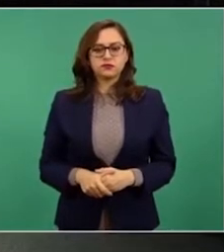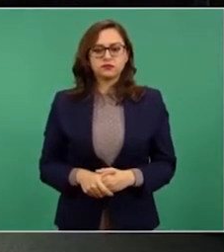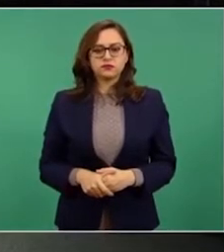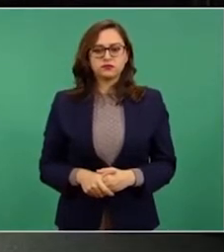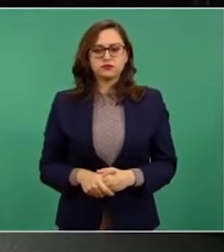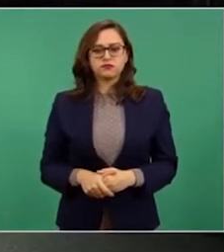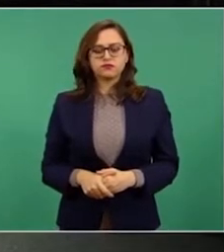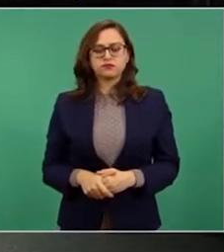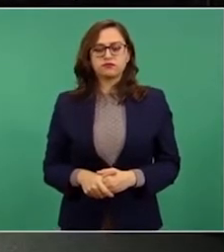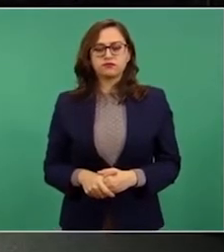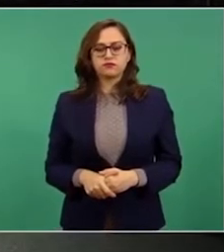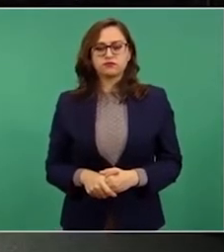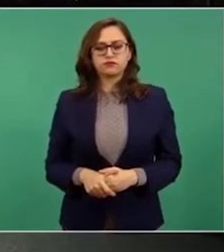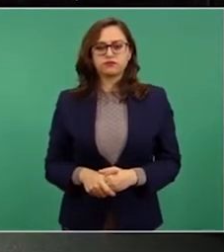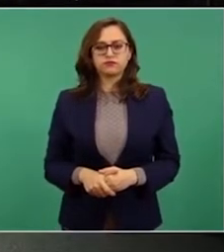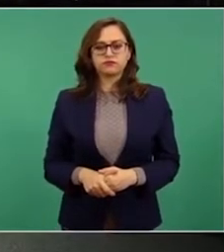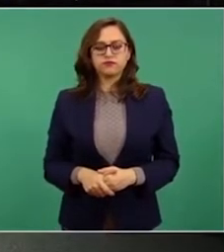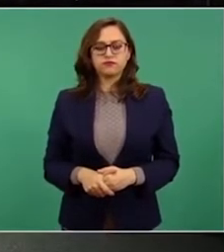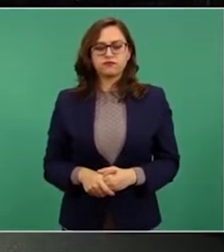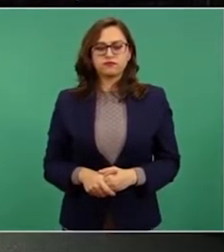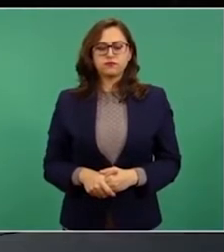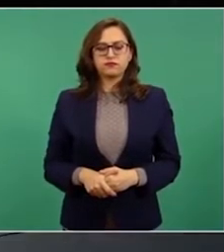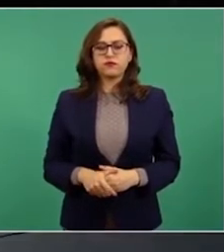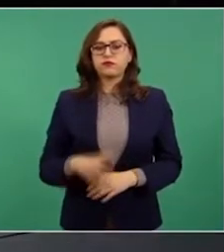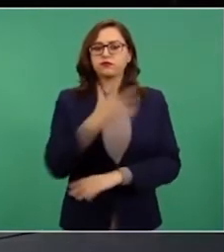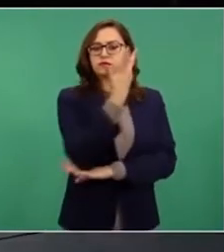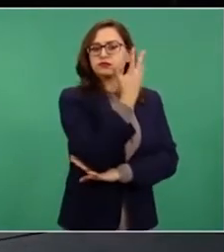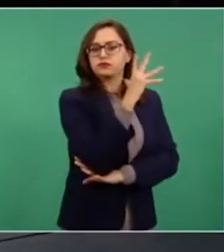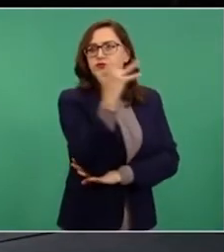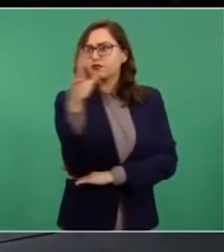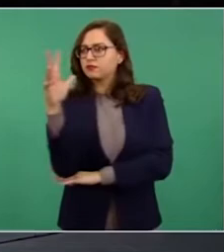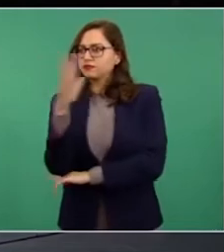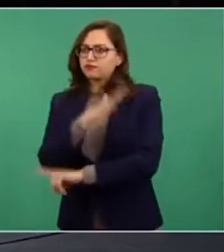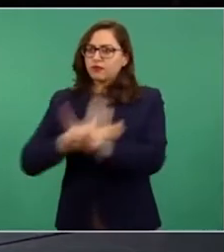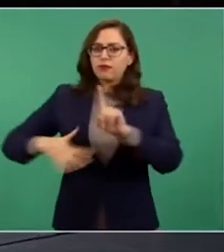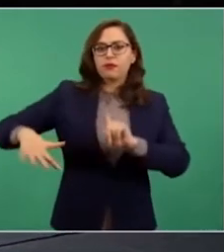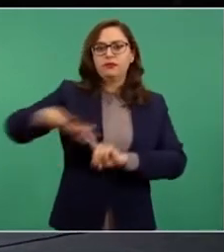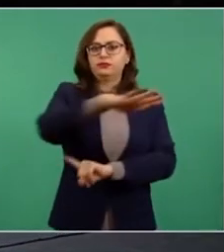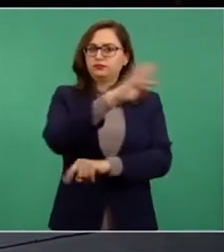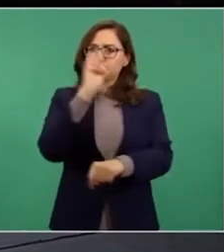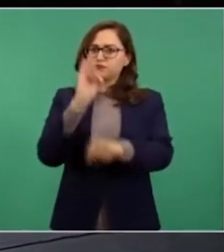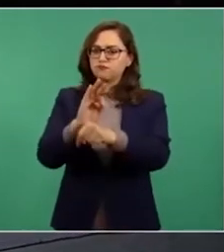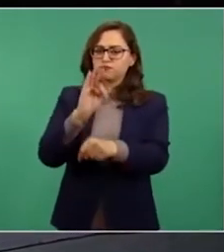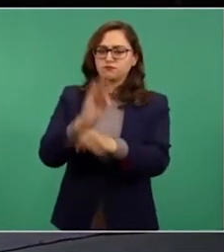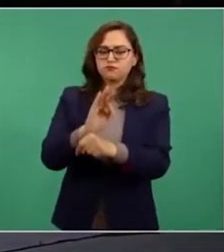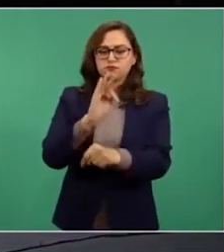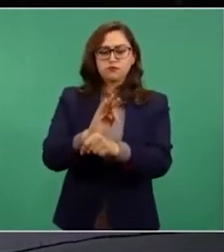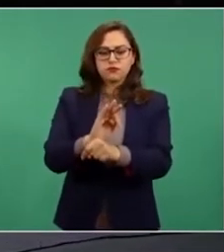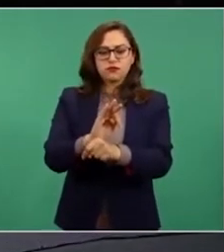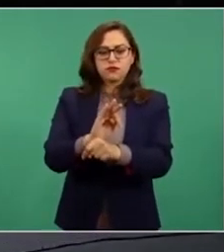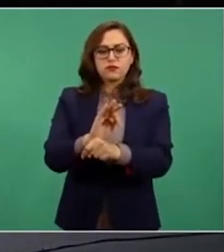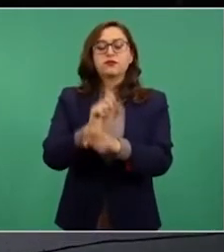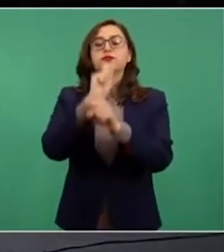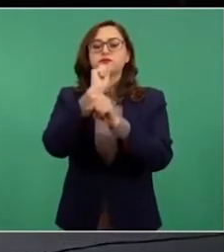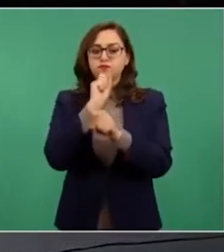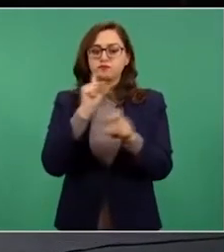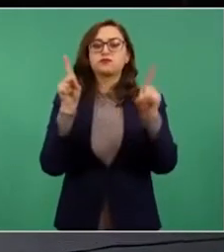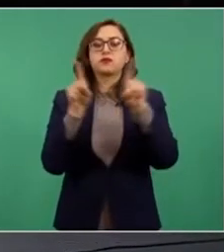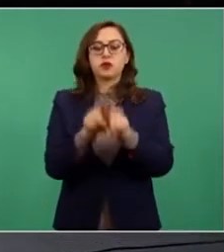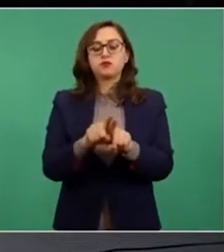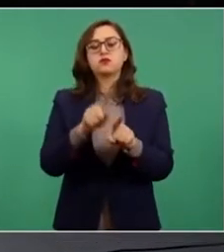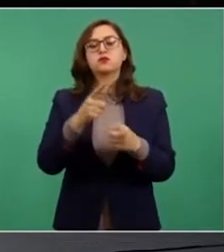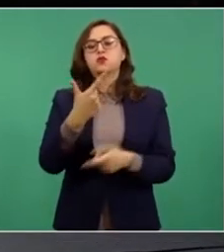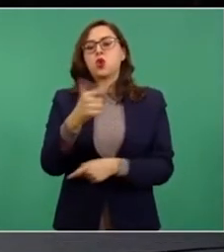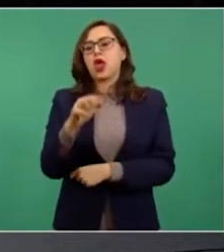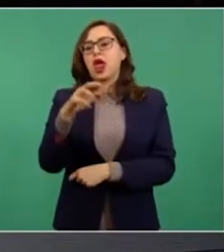Se protege la naturaleza, se auspicia la igualdad de